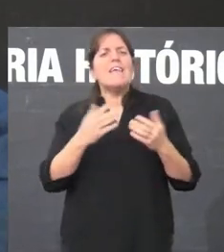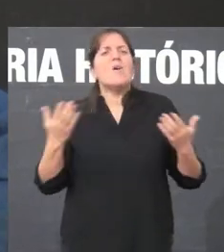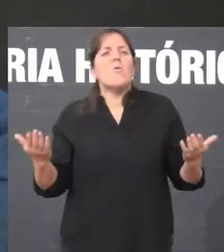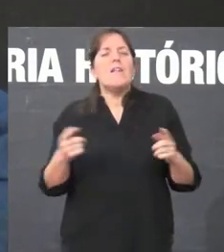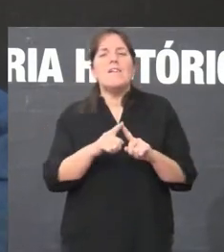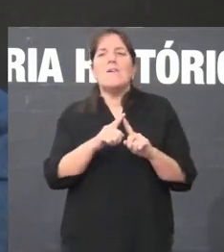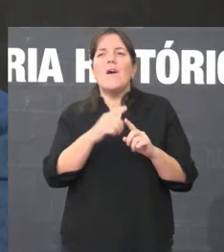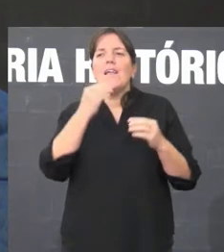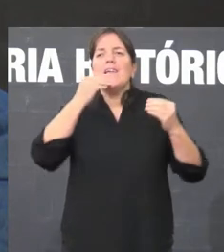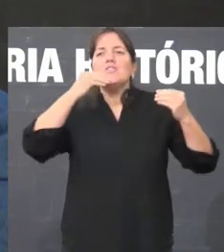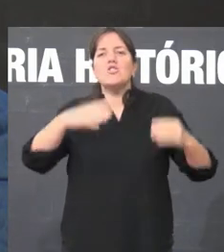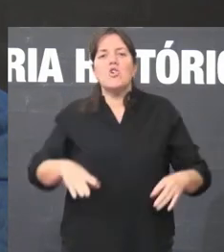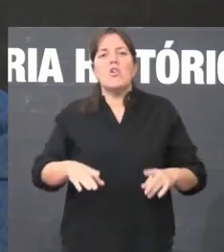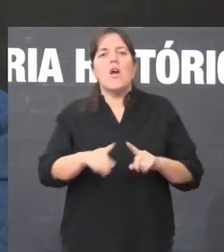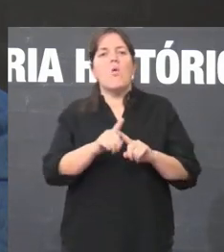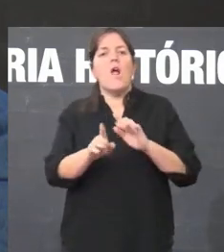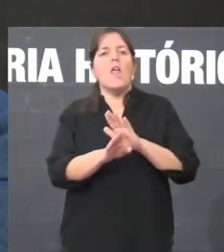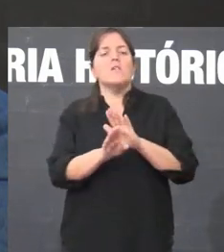un movimiento uniforme.